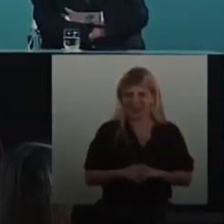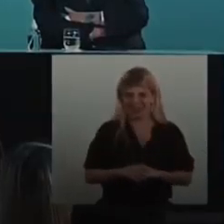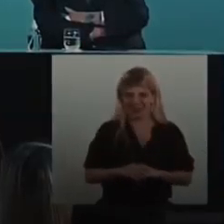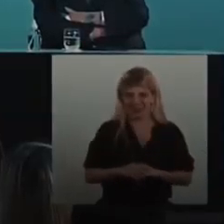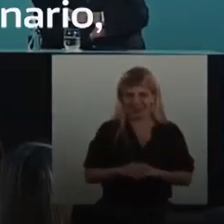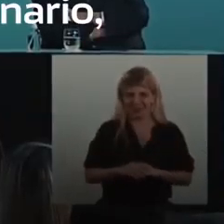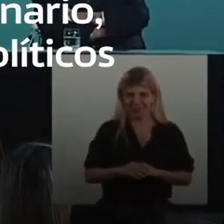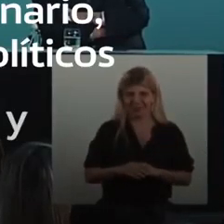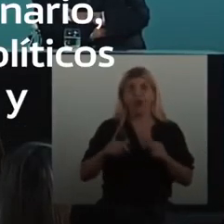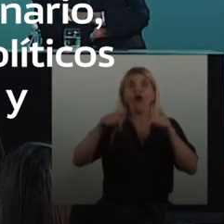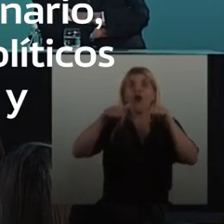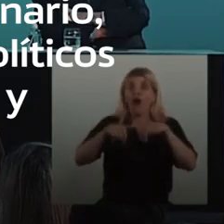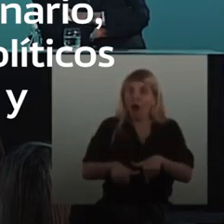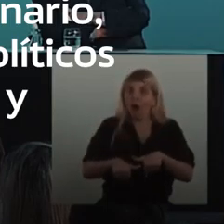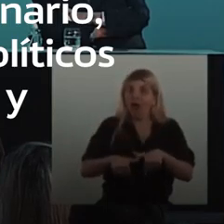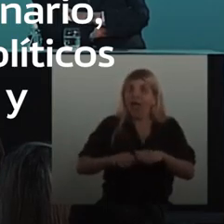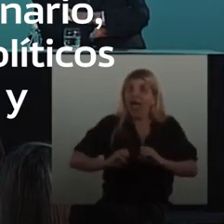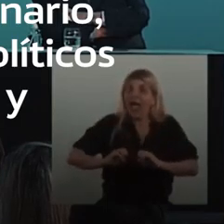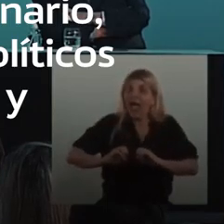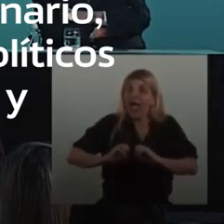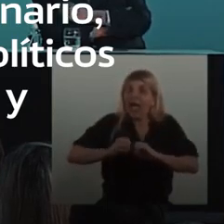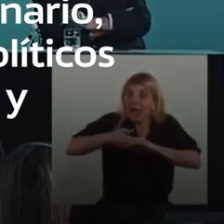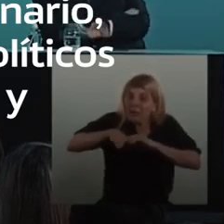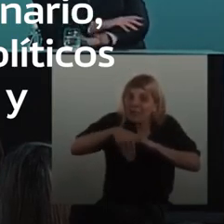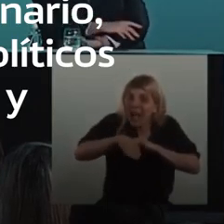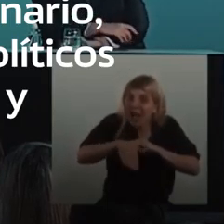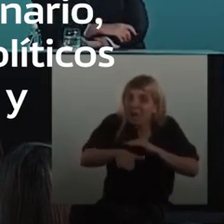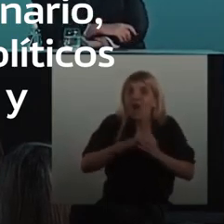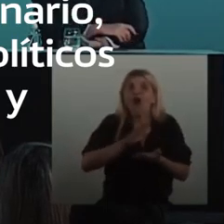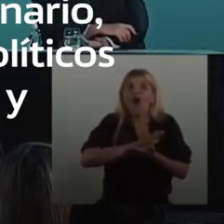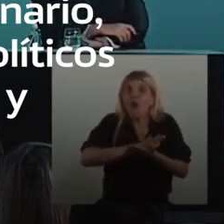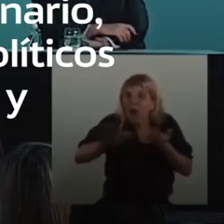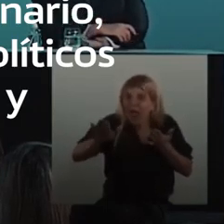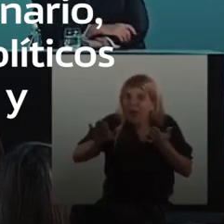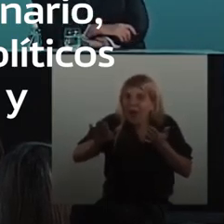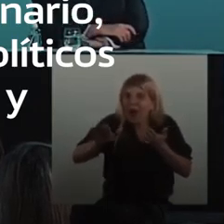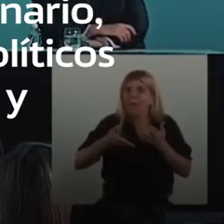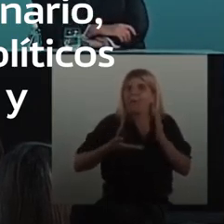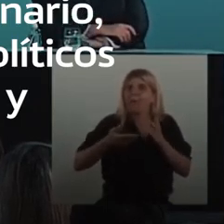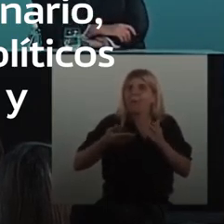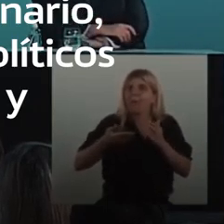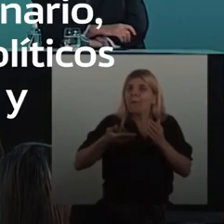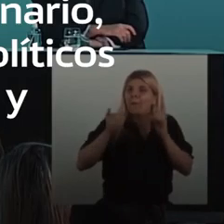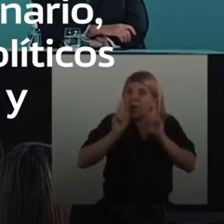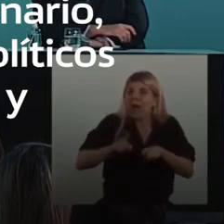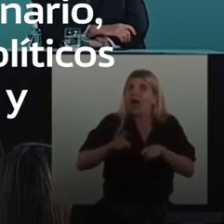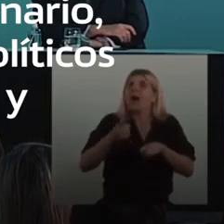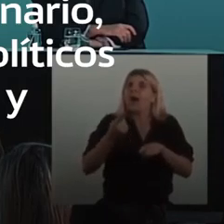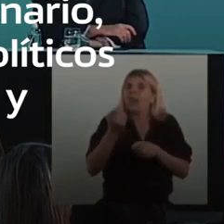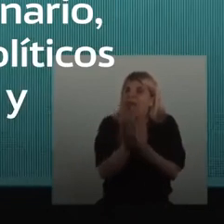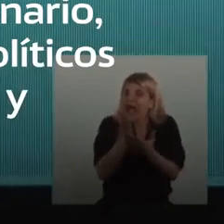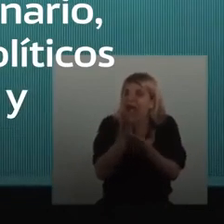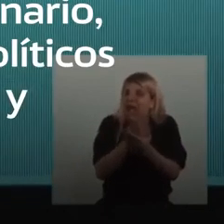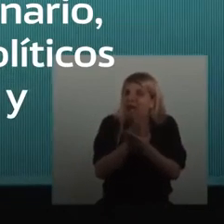Hoy empezamos a escribir otra historia, que es la historia de buscar más derechos donde los